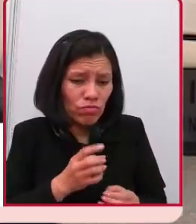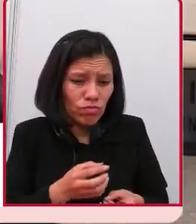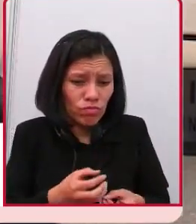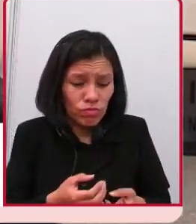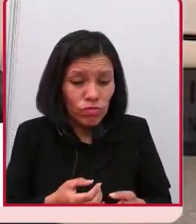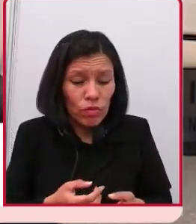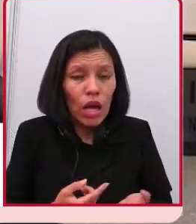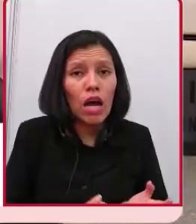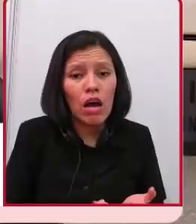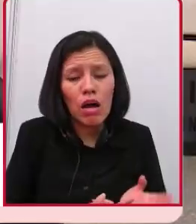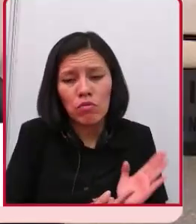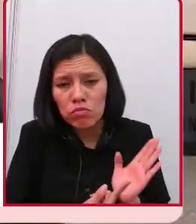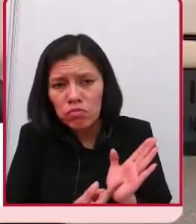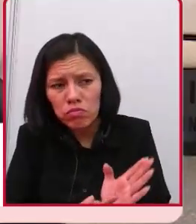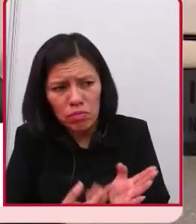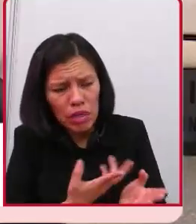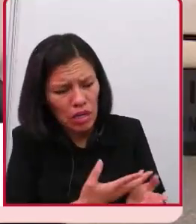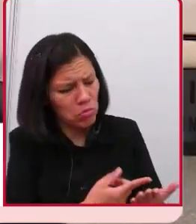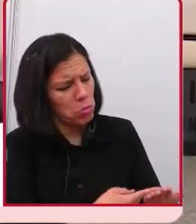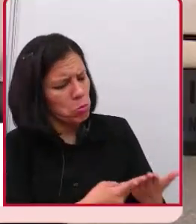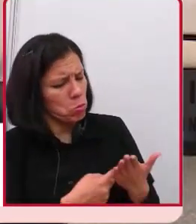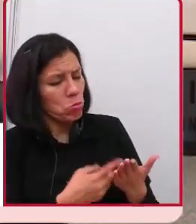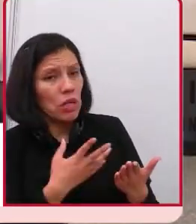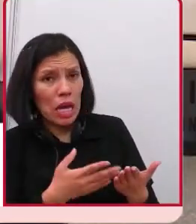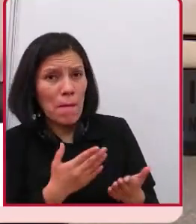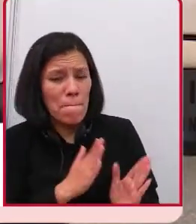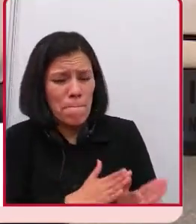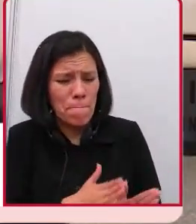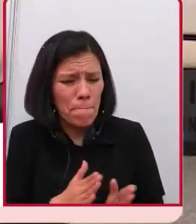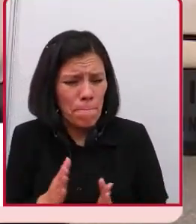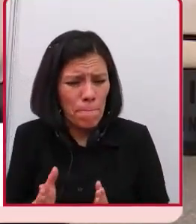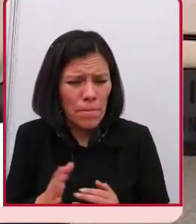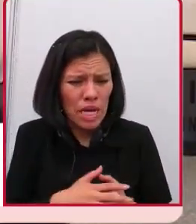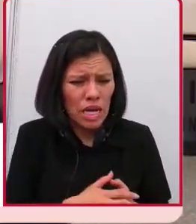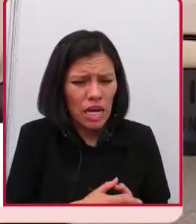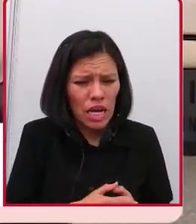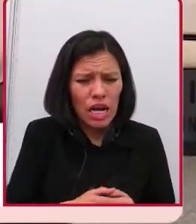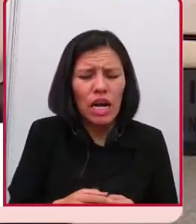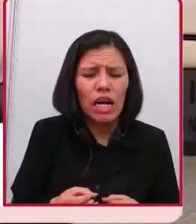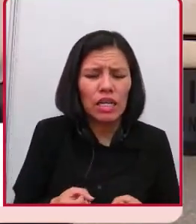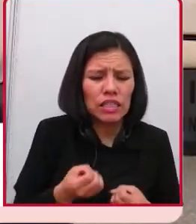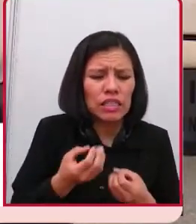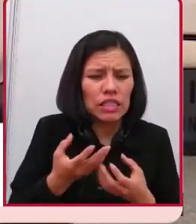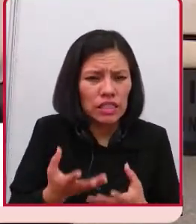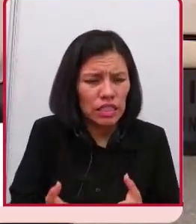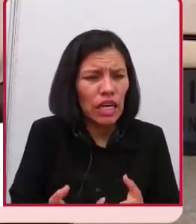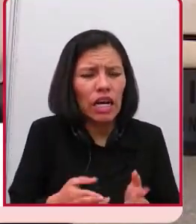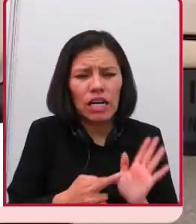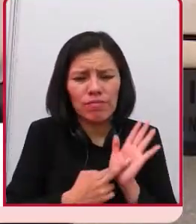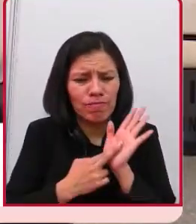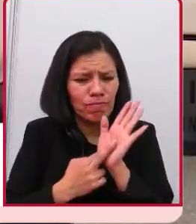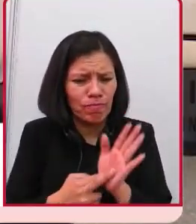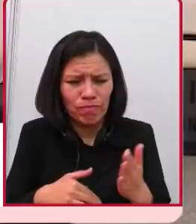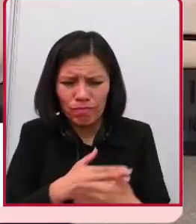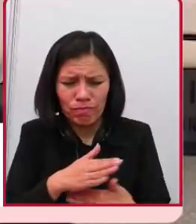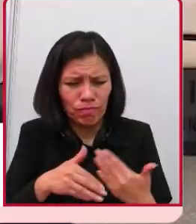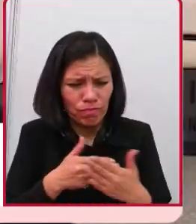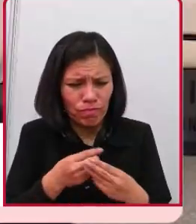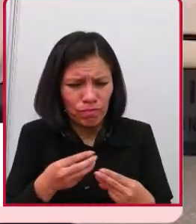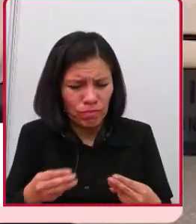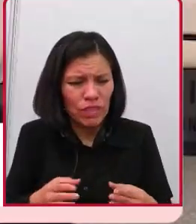En su momento, para poder hacer una buena preparación de briquetas, garantizar la representatividad, fue